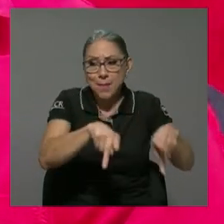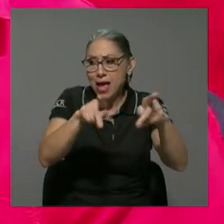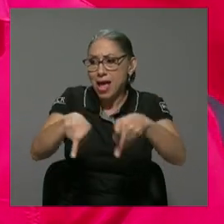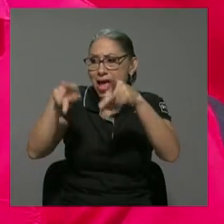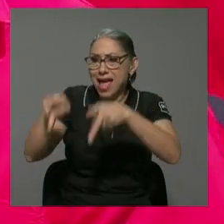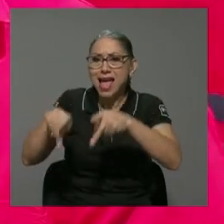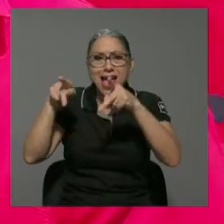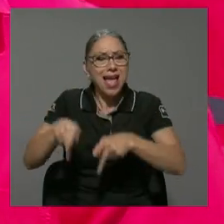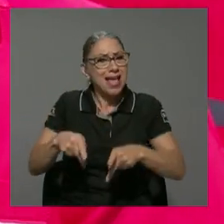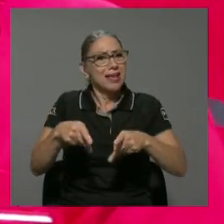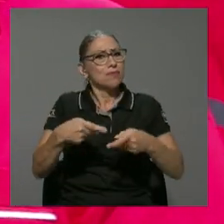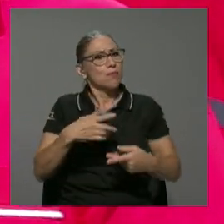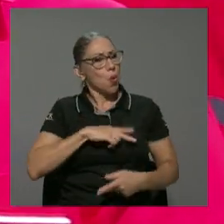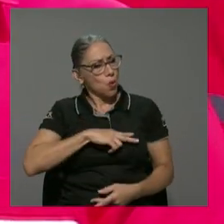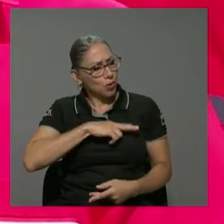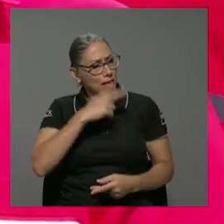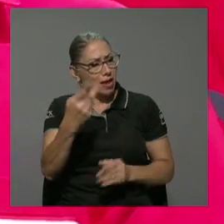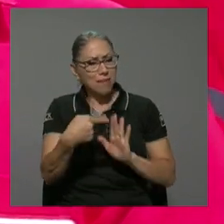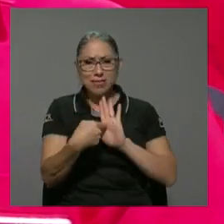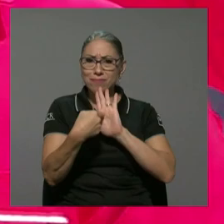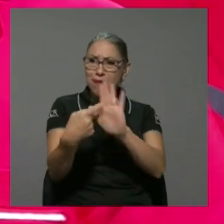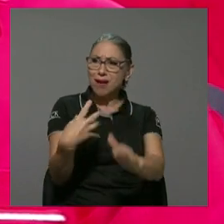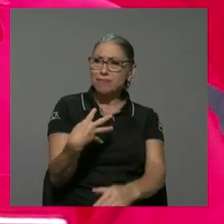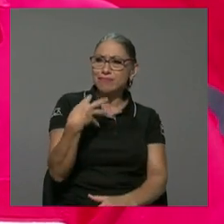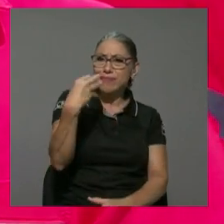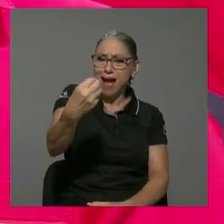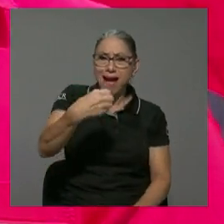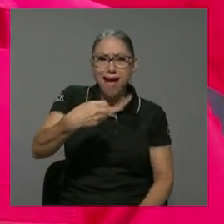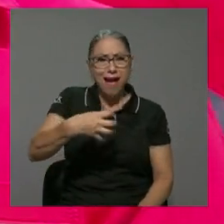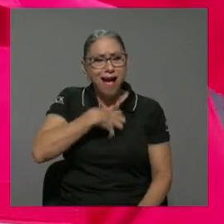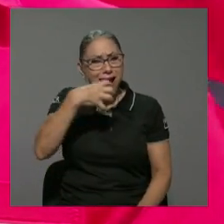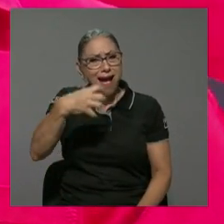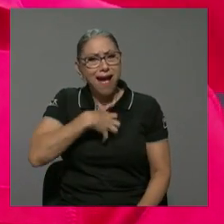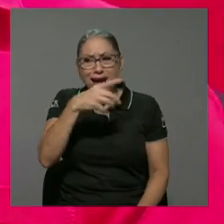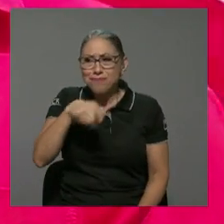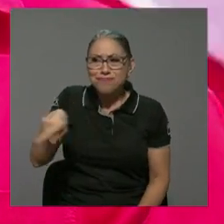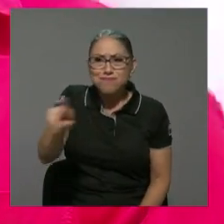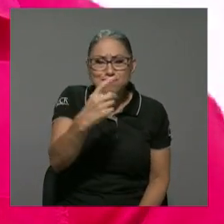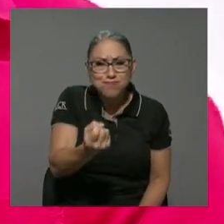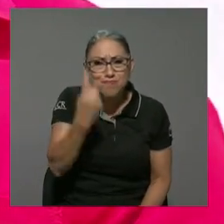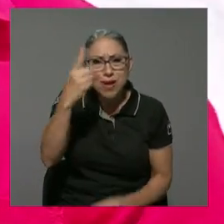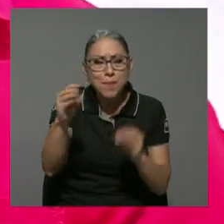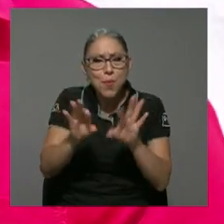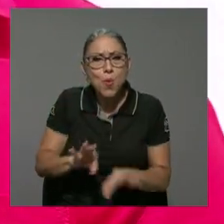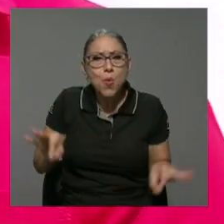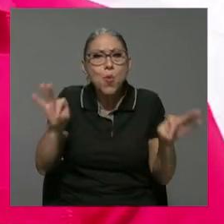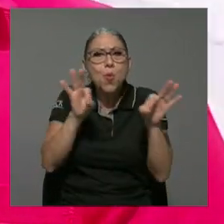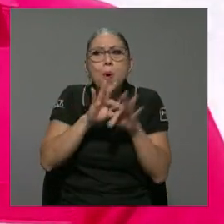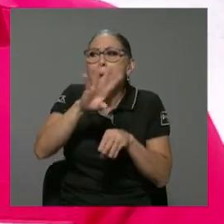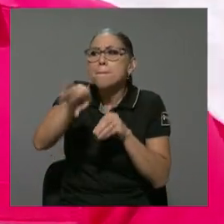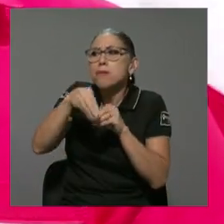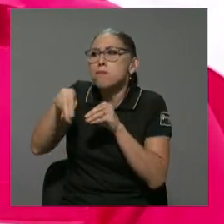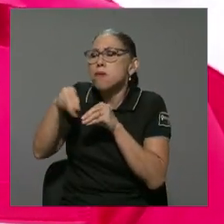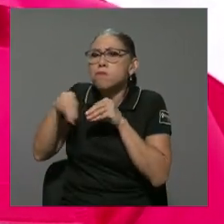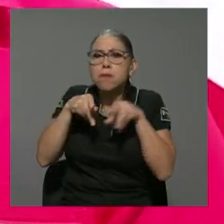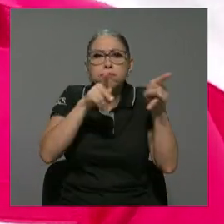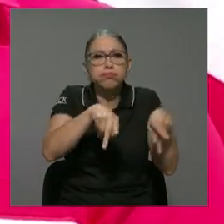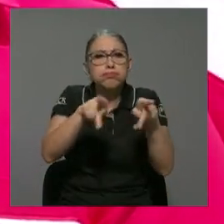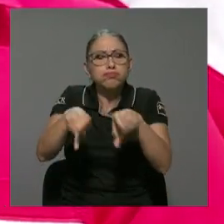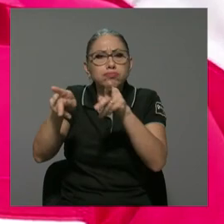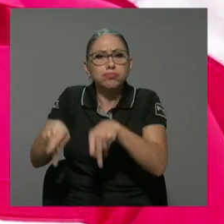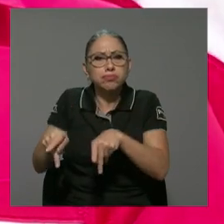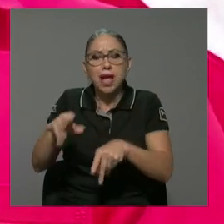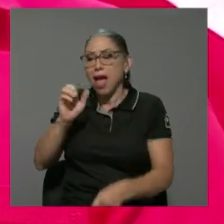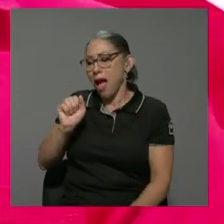manifiesta voluntariamente, que la gente entiende. Es muy importante que más y más personas lo entiendan y por eso en la